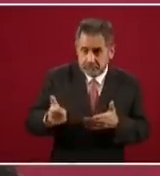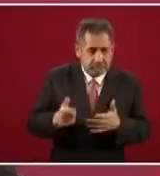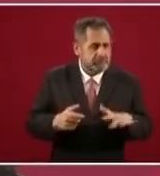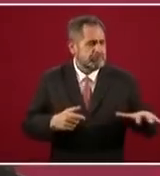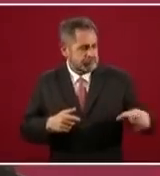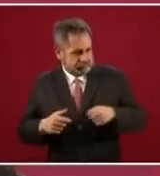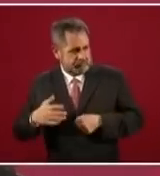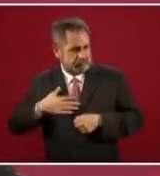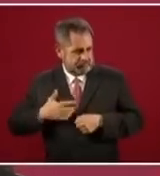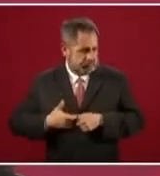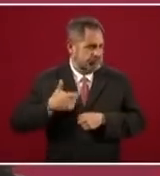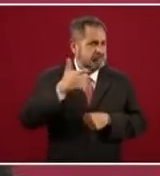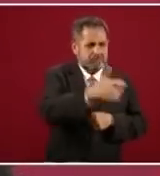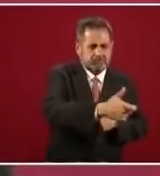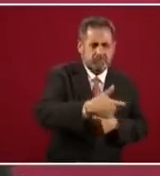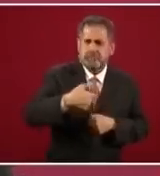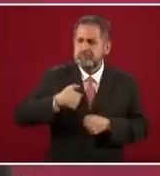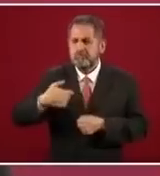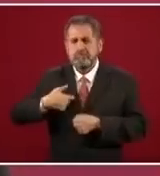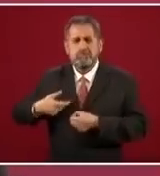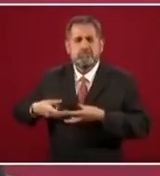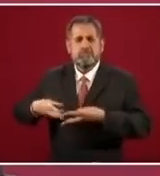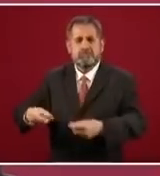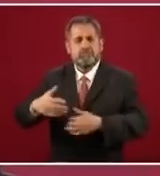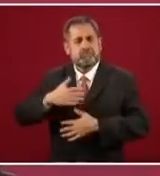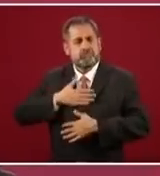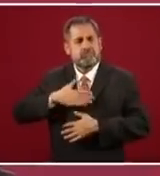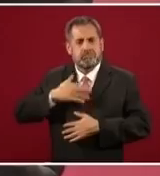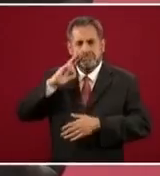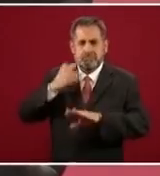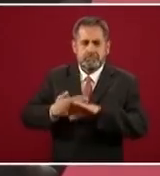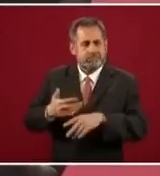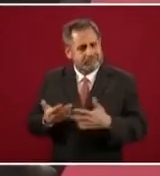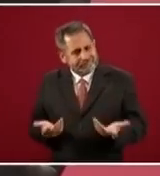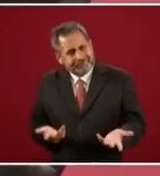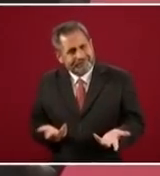privadas en deuda pública.